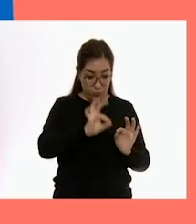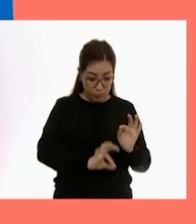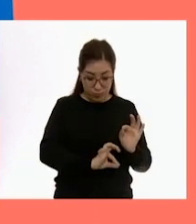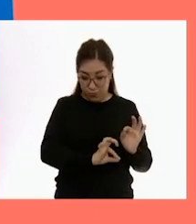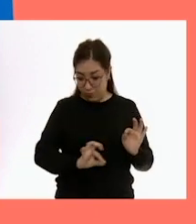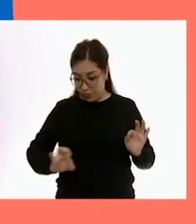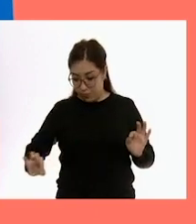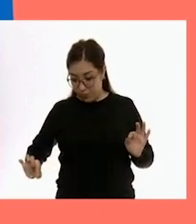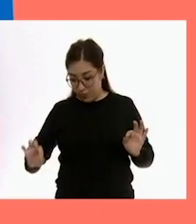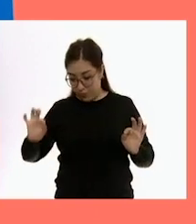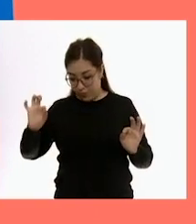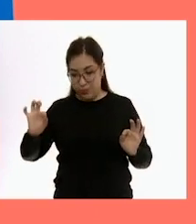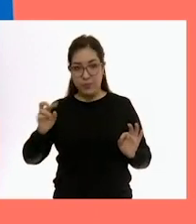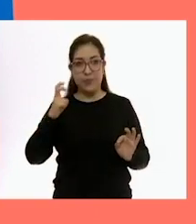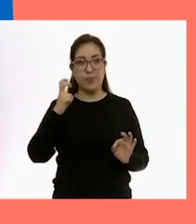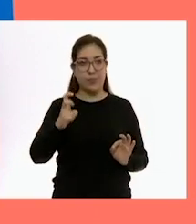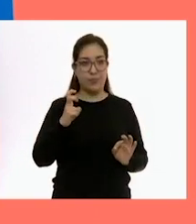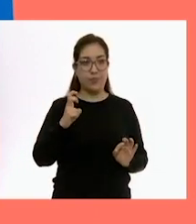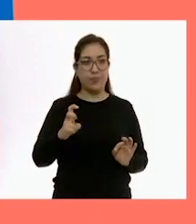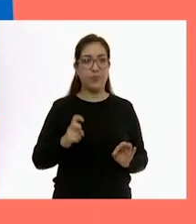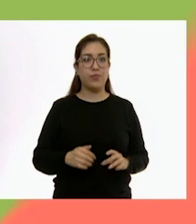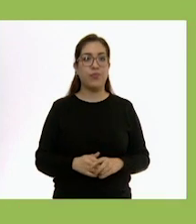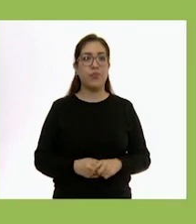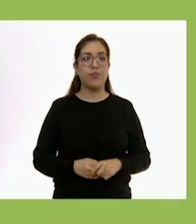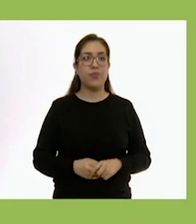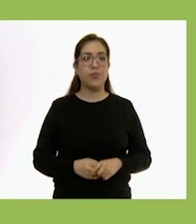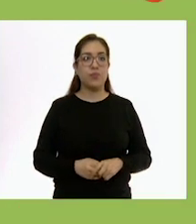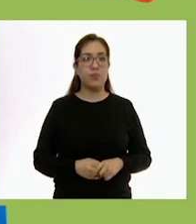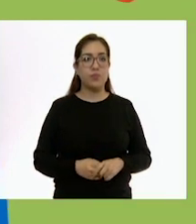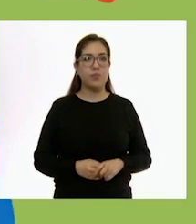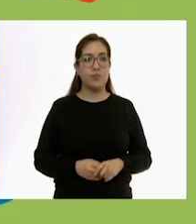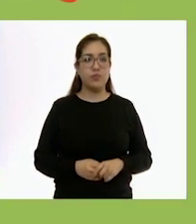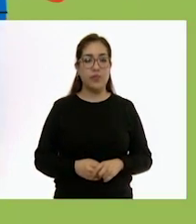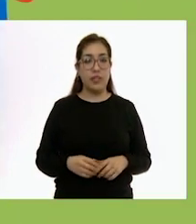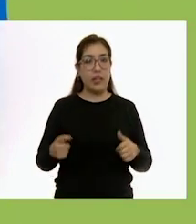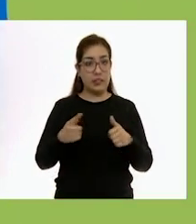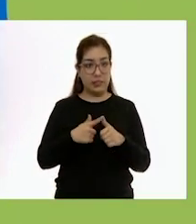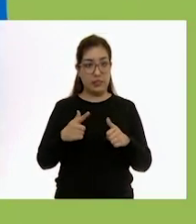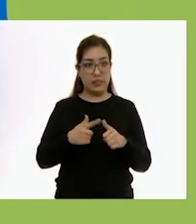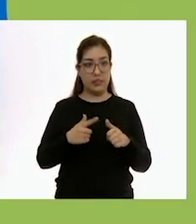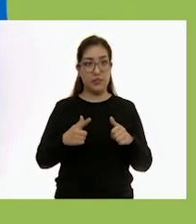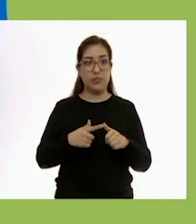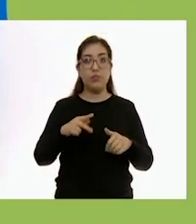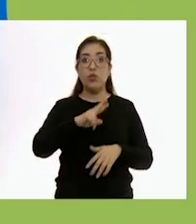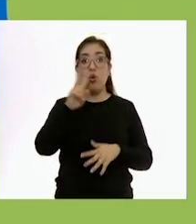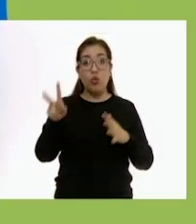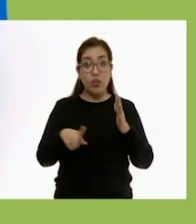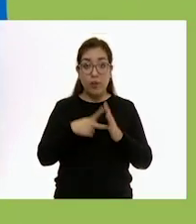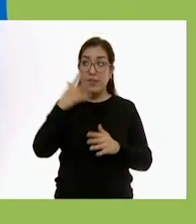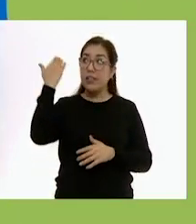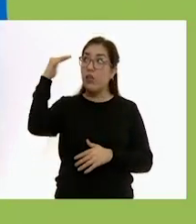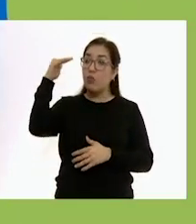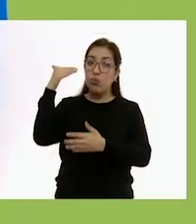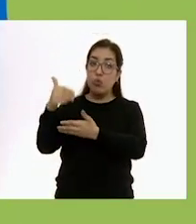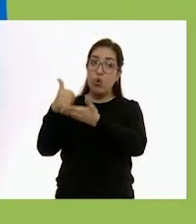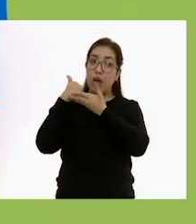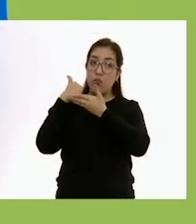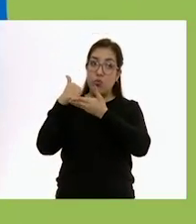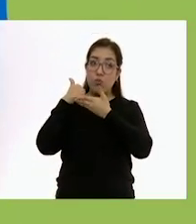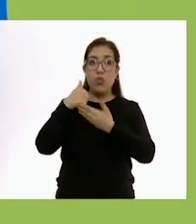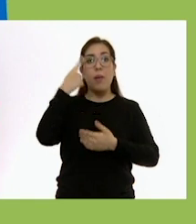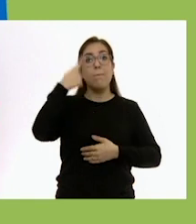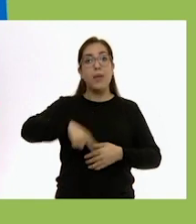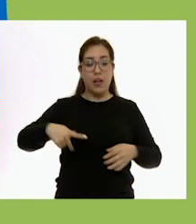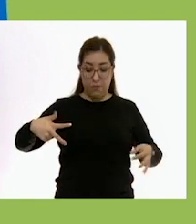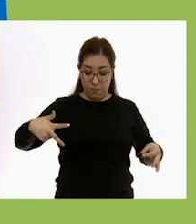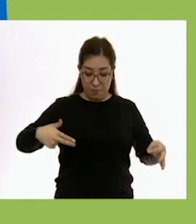dos centímetros de alto Arriba y abajo Seis Nuevamente pide ayuda a un adulto Para recortar